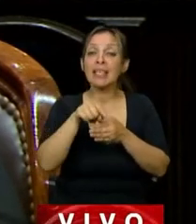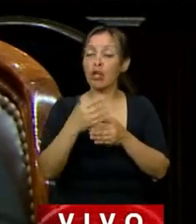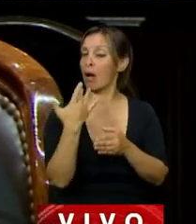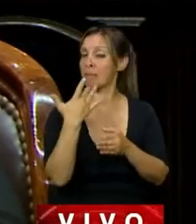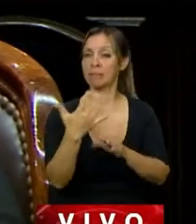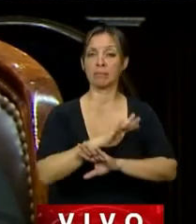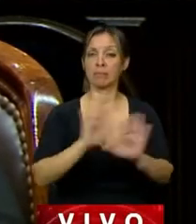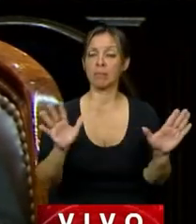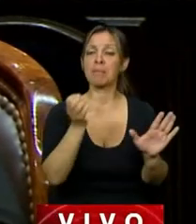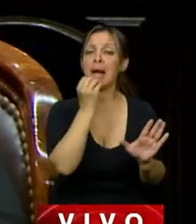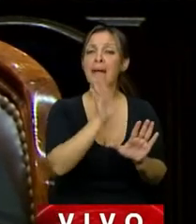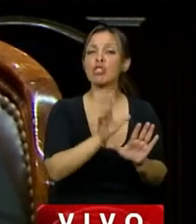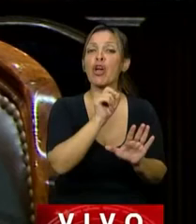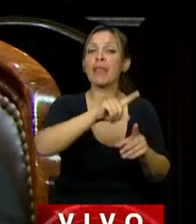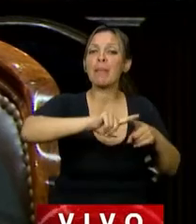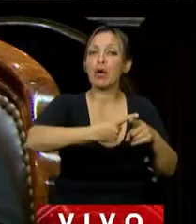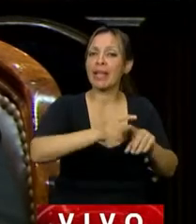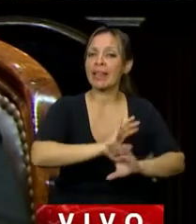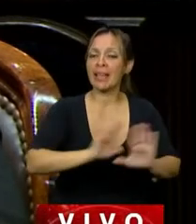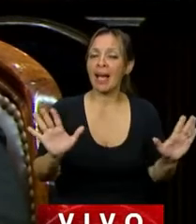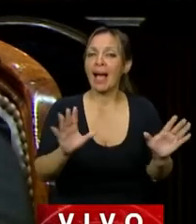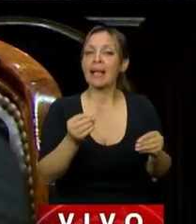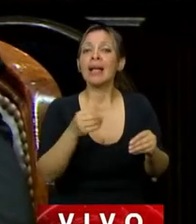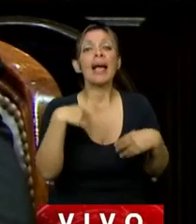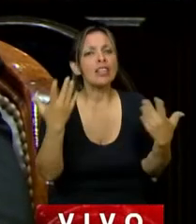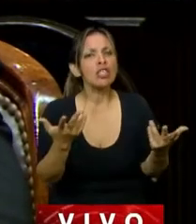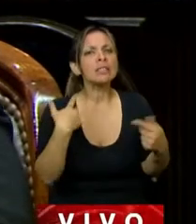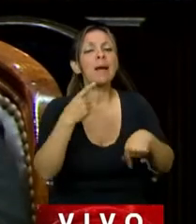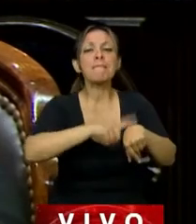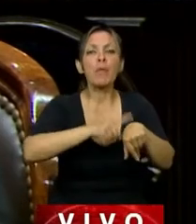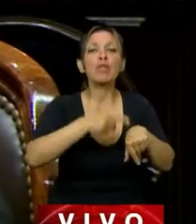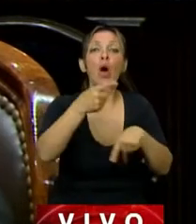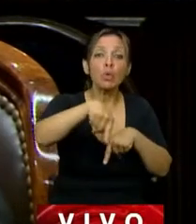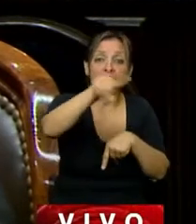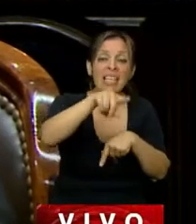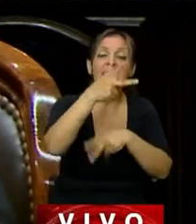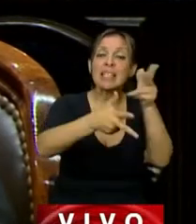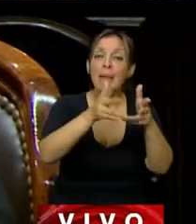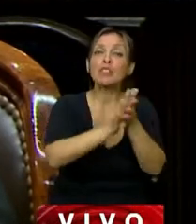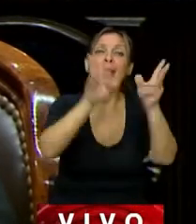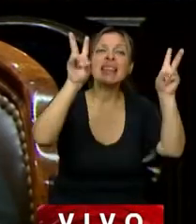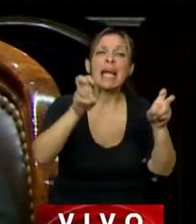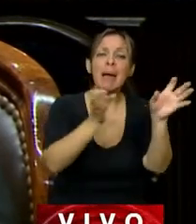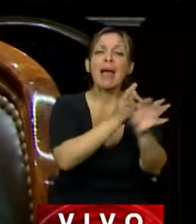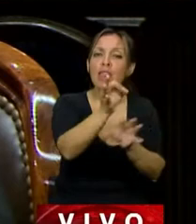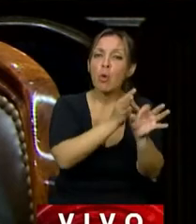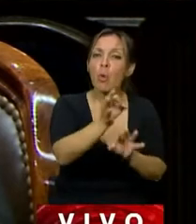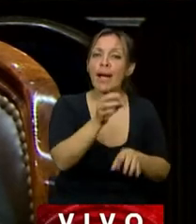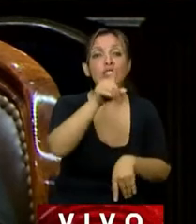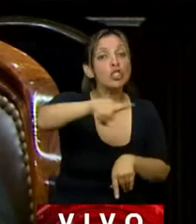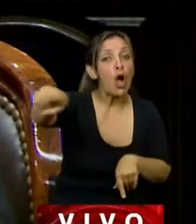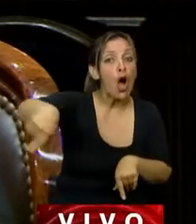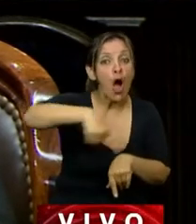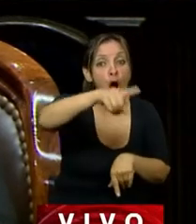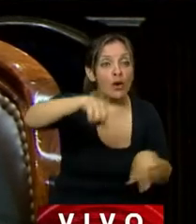la política, dar cuentas. Entonces, cuando se elige la educación como reivindicación,